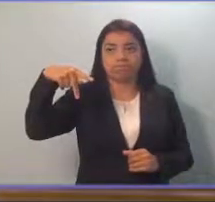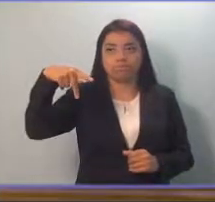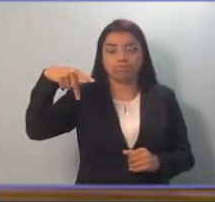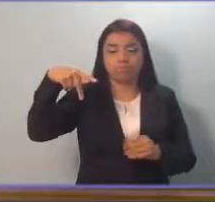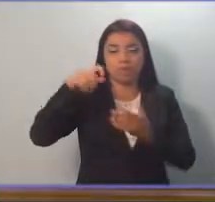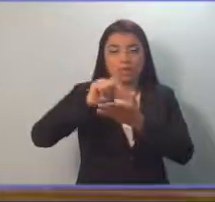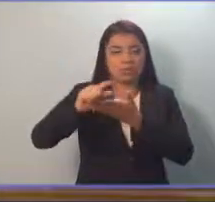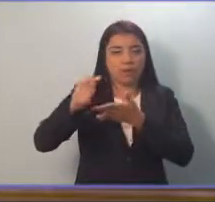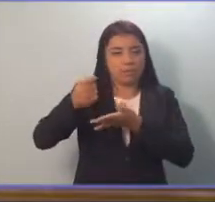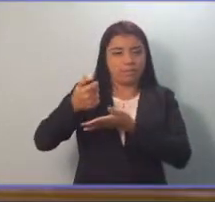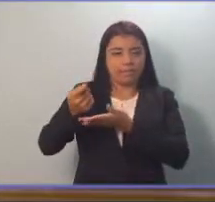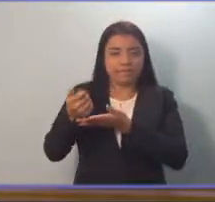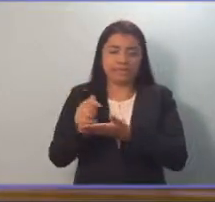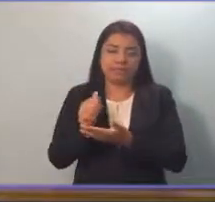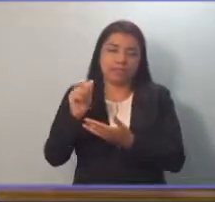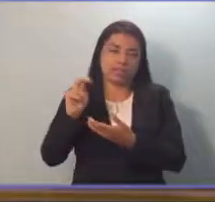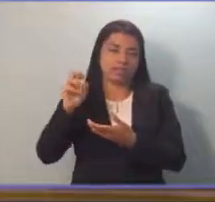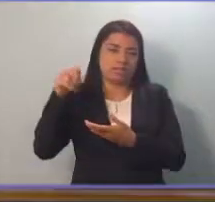produjo